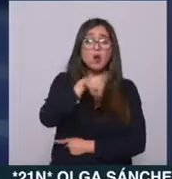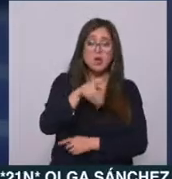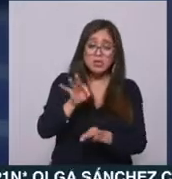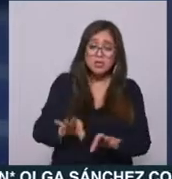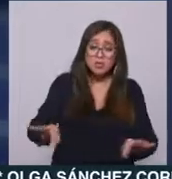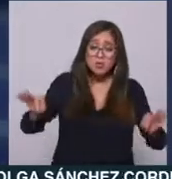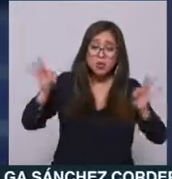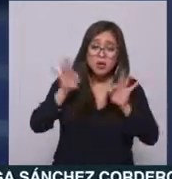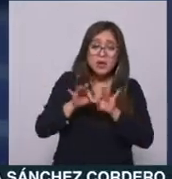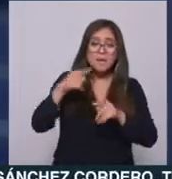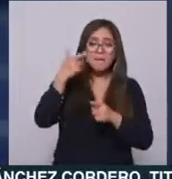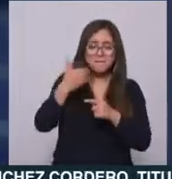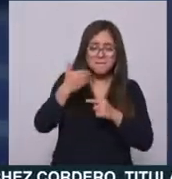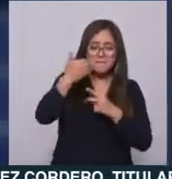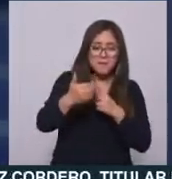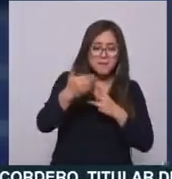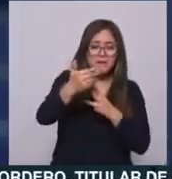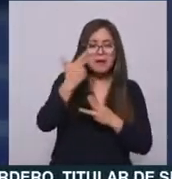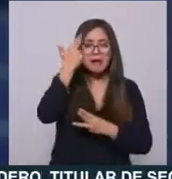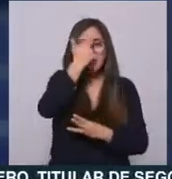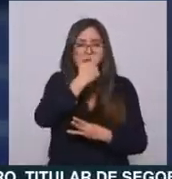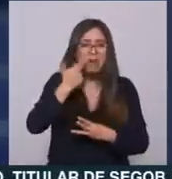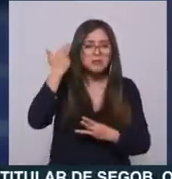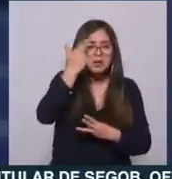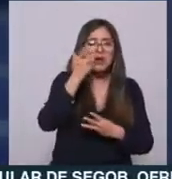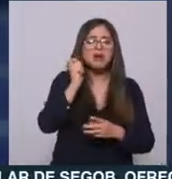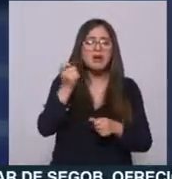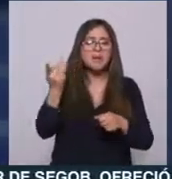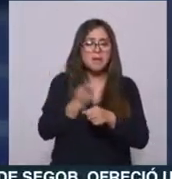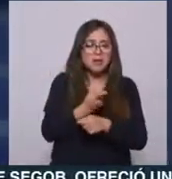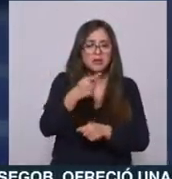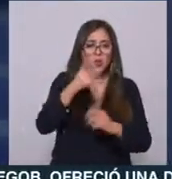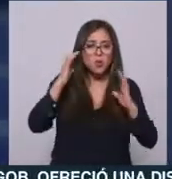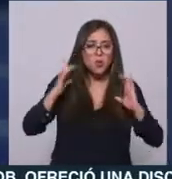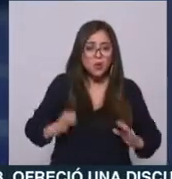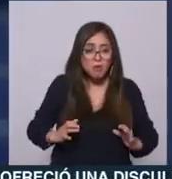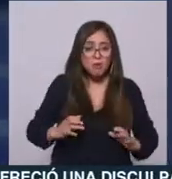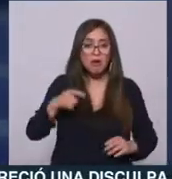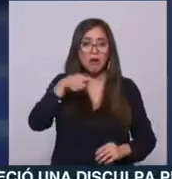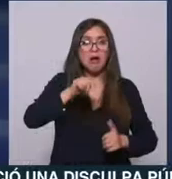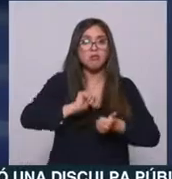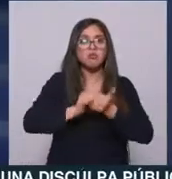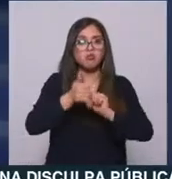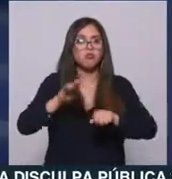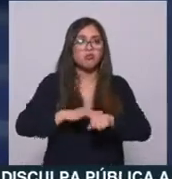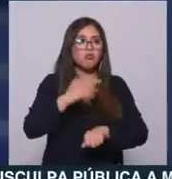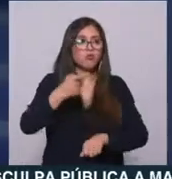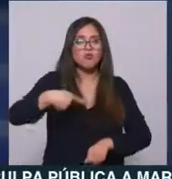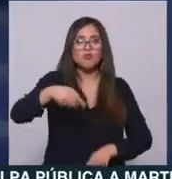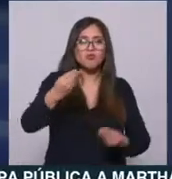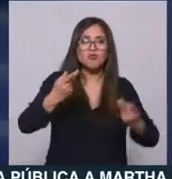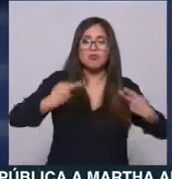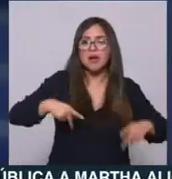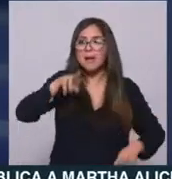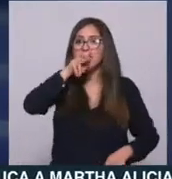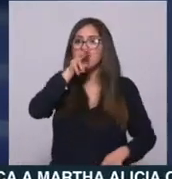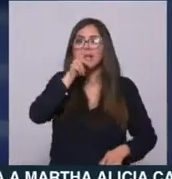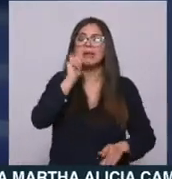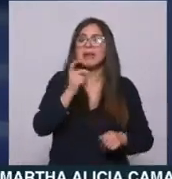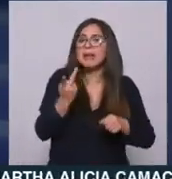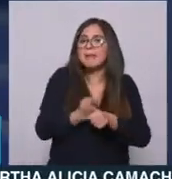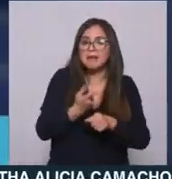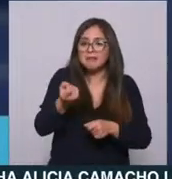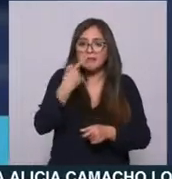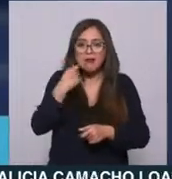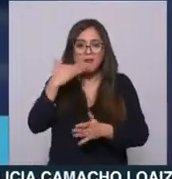una continuidad a los esquemas es quizá lo que puede ser más alarmante. La continuidad depende específicamente de la